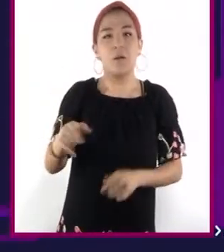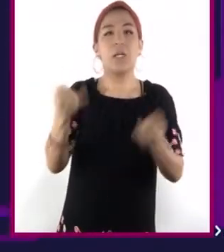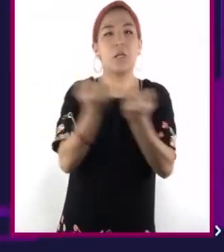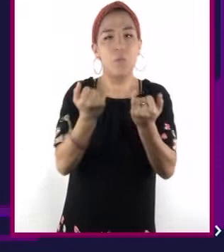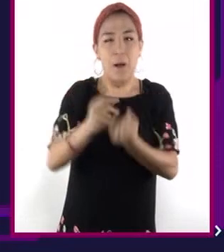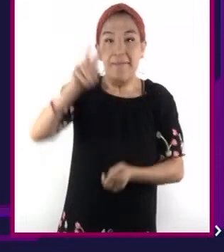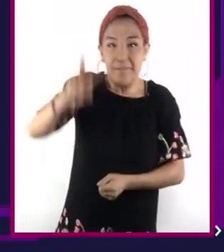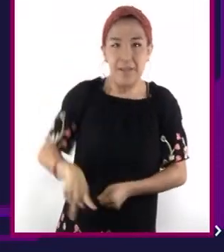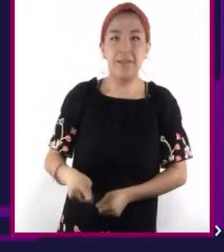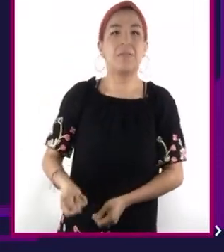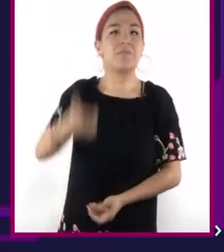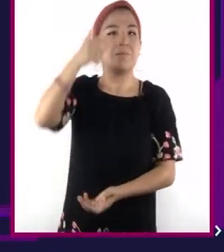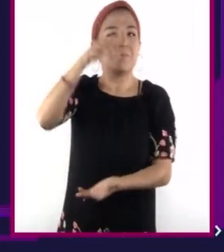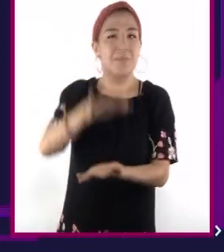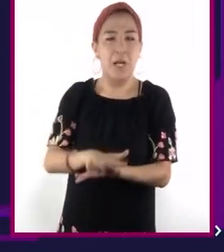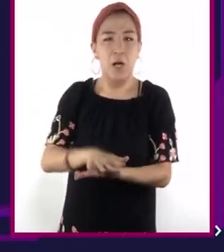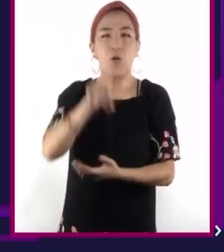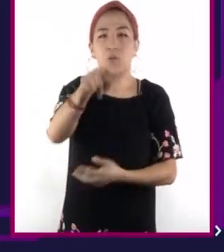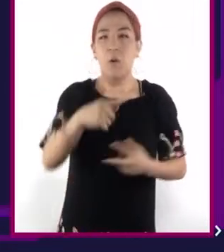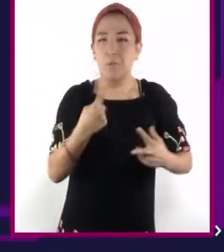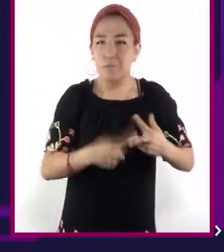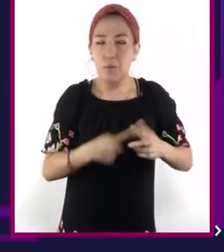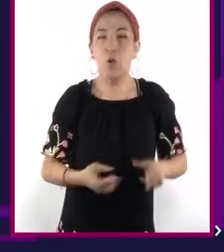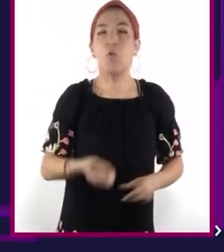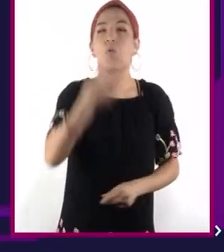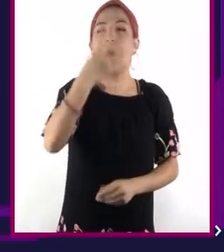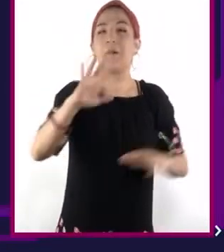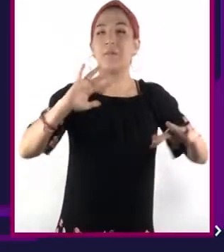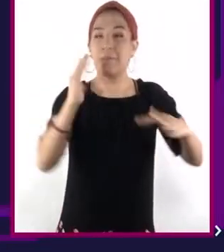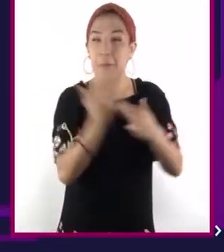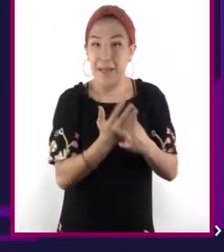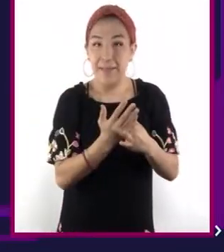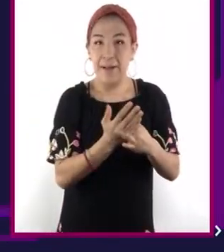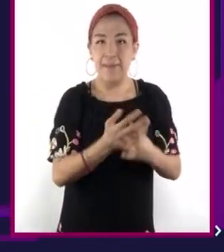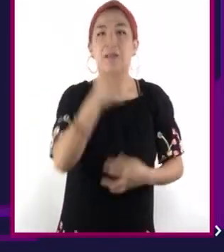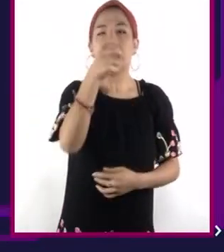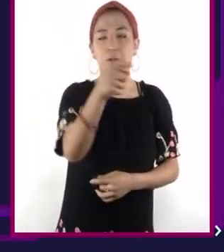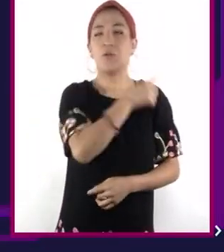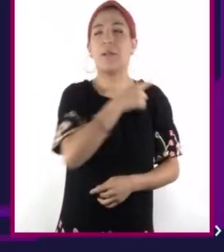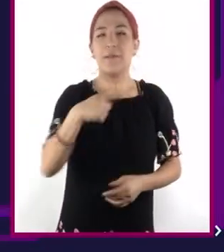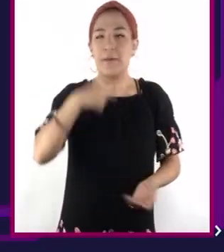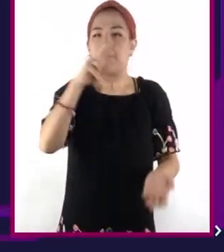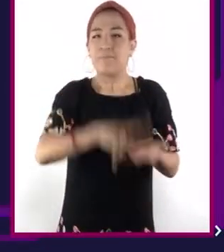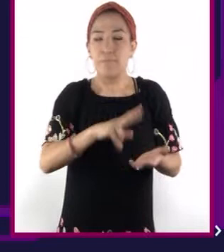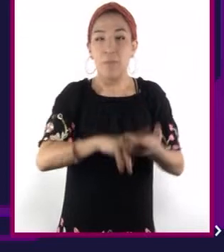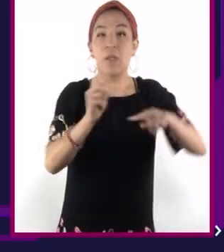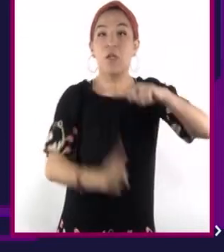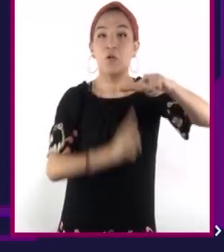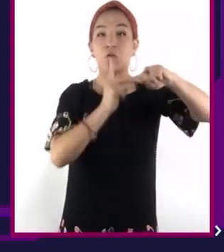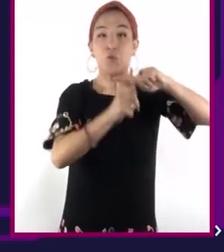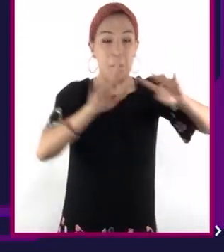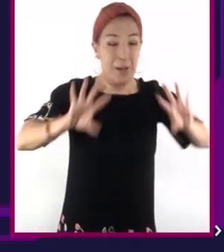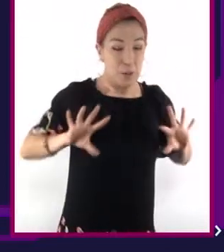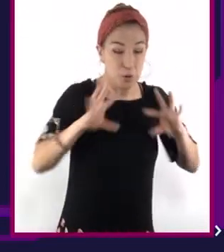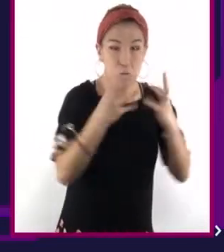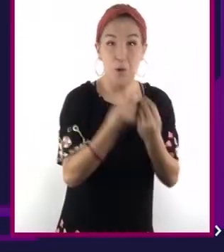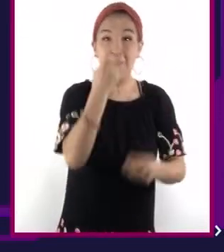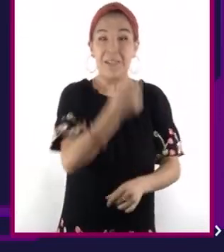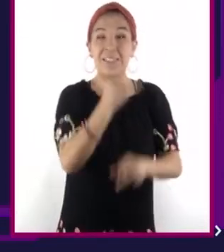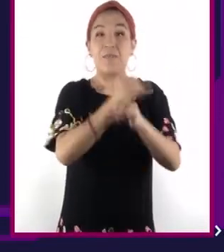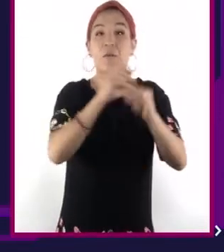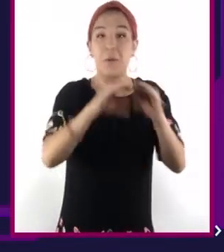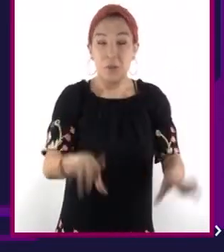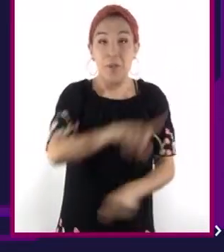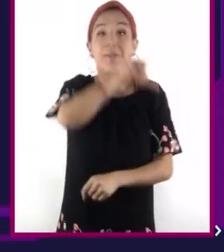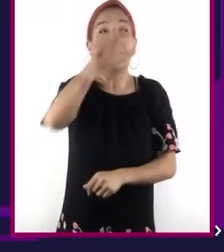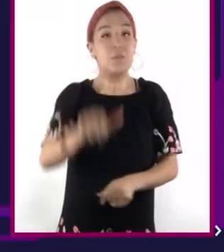reales. Para calcular la media, consideren calcular la suma de todos los datos y dividir